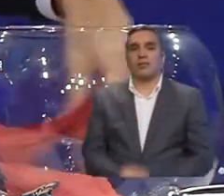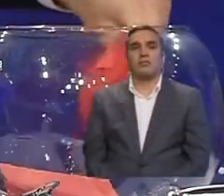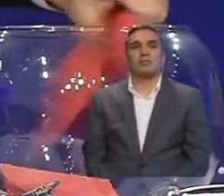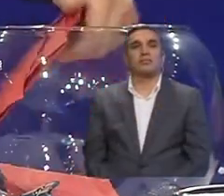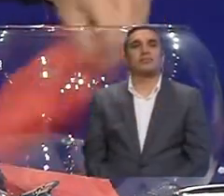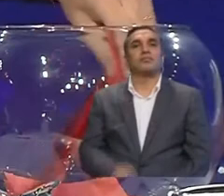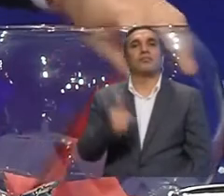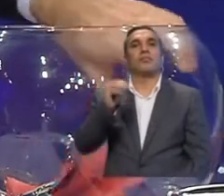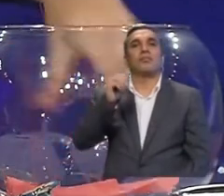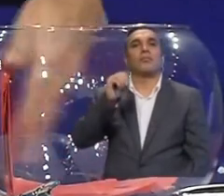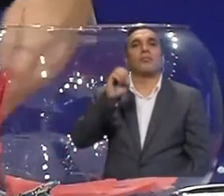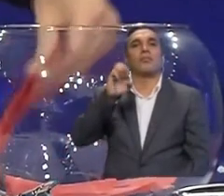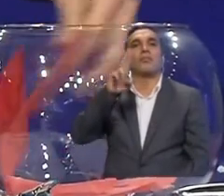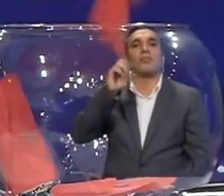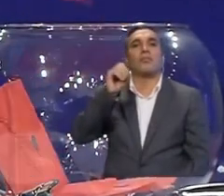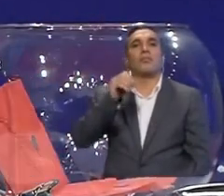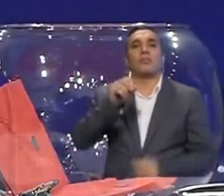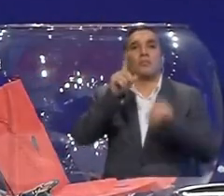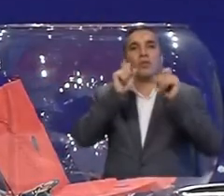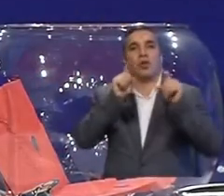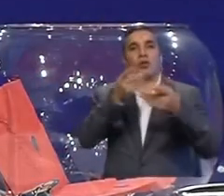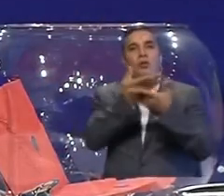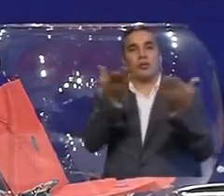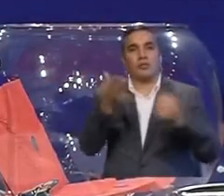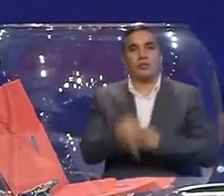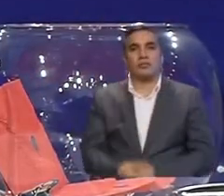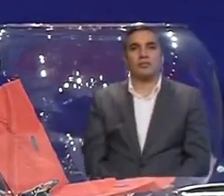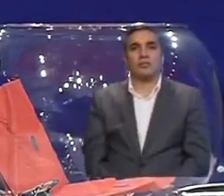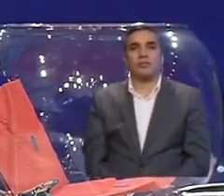Candidato Romero, continuamos con la siguiente pregunta.